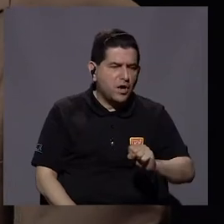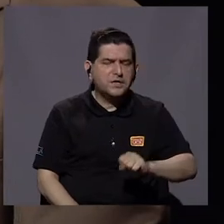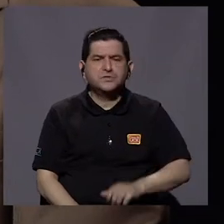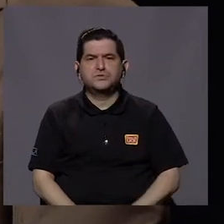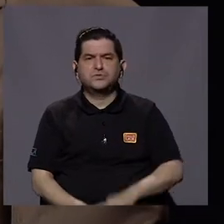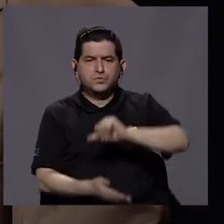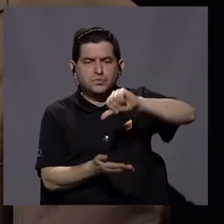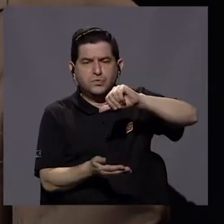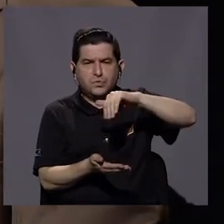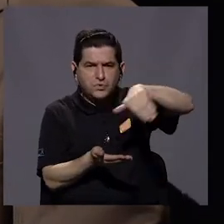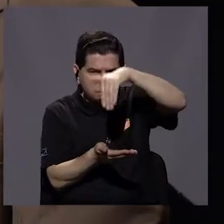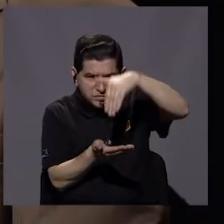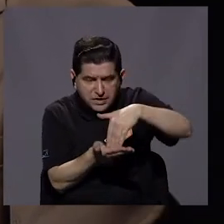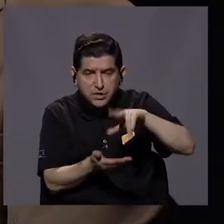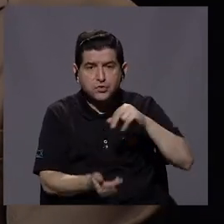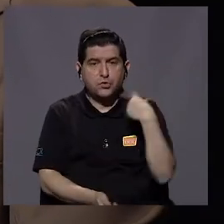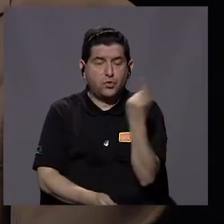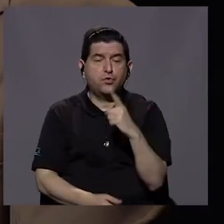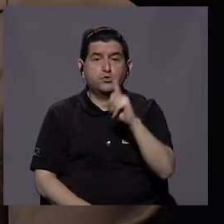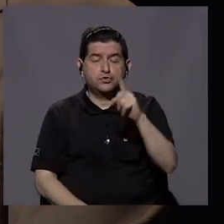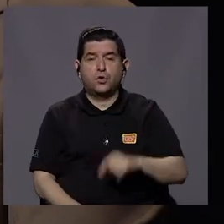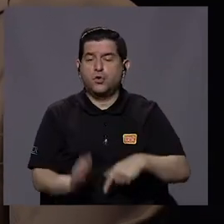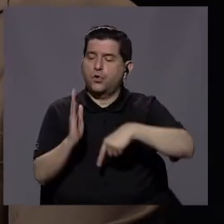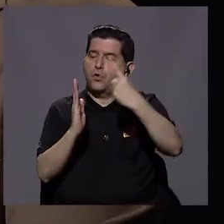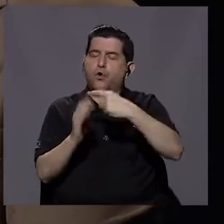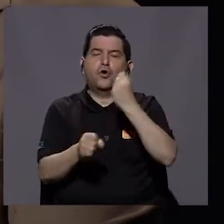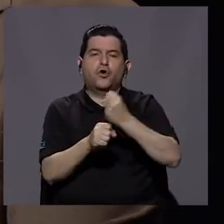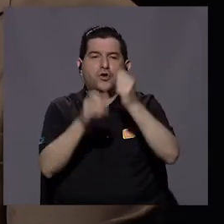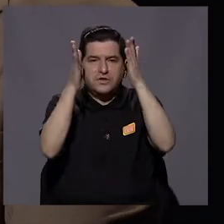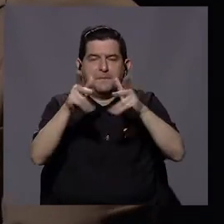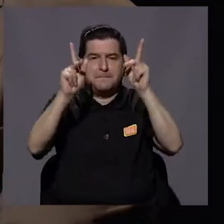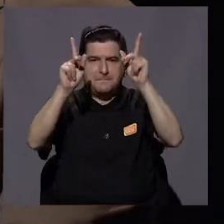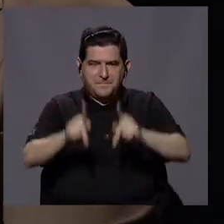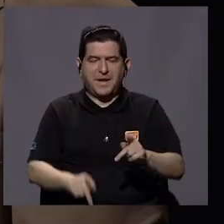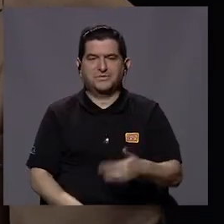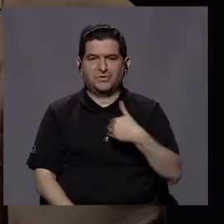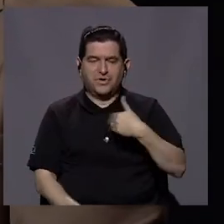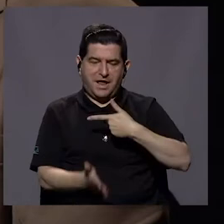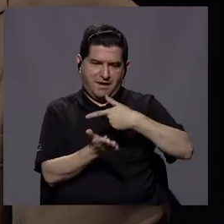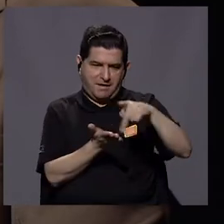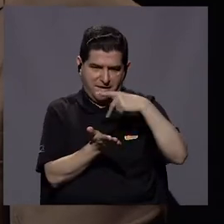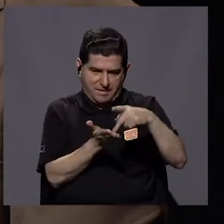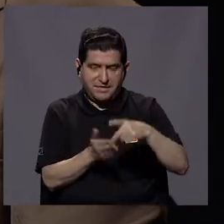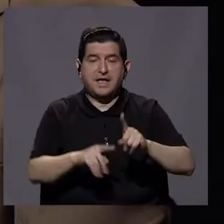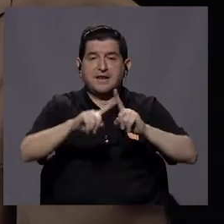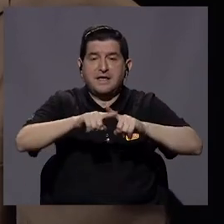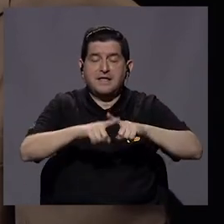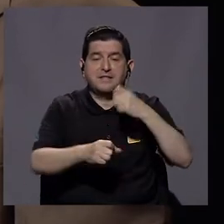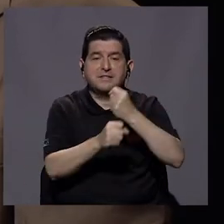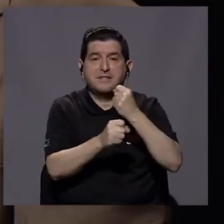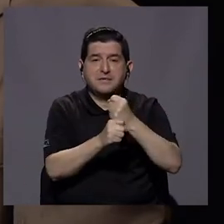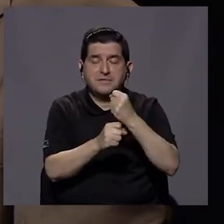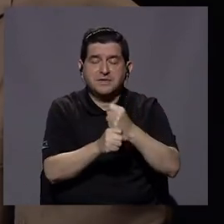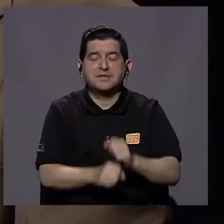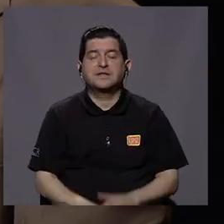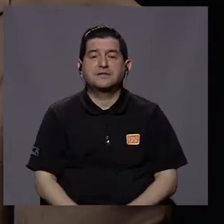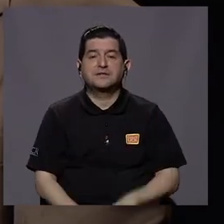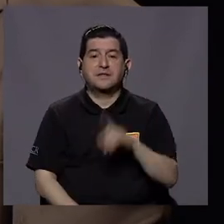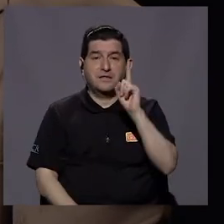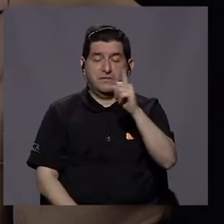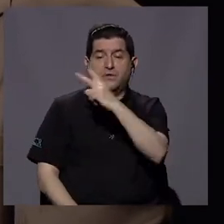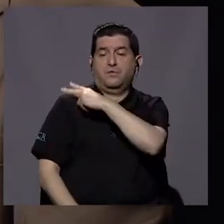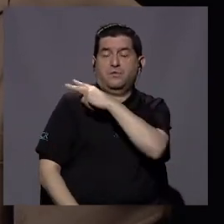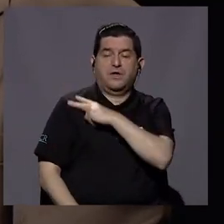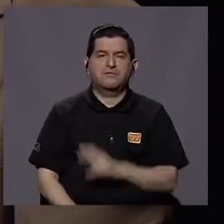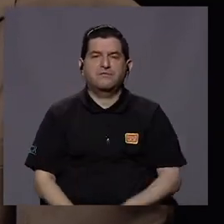decir, no solamente hay un perfil de trabajador, que es esta persona asalariada que está sujecionada a un patrono, que también es importante, es decir, esa